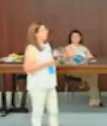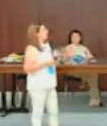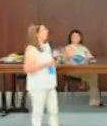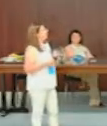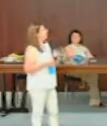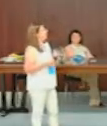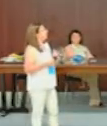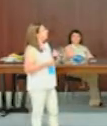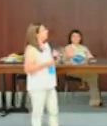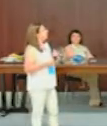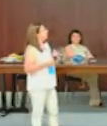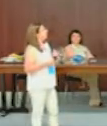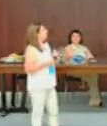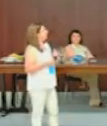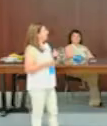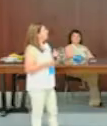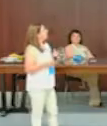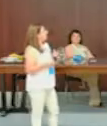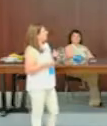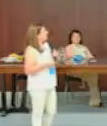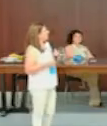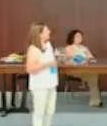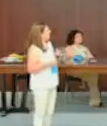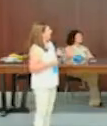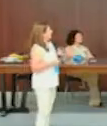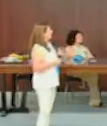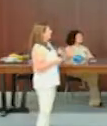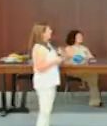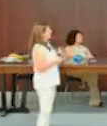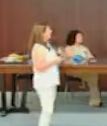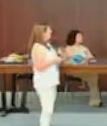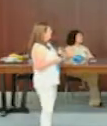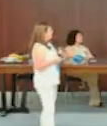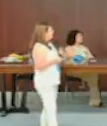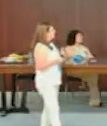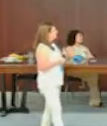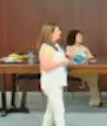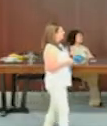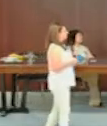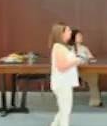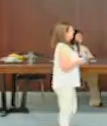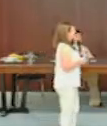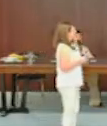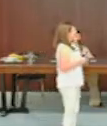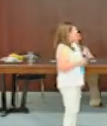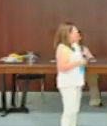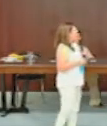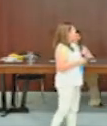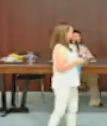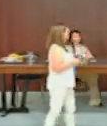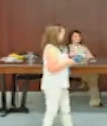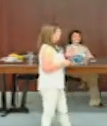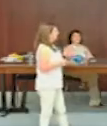deliberadamente en contra de la empatía, la solidaridad, el afecto, la comunicación, el amor,